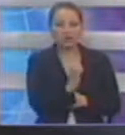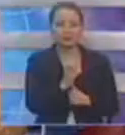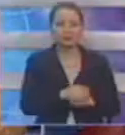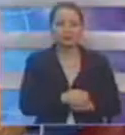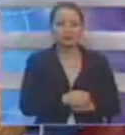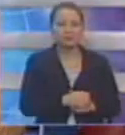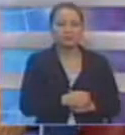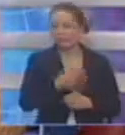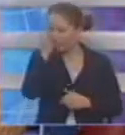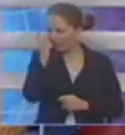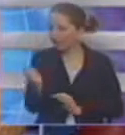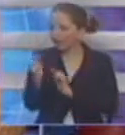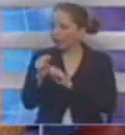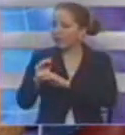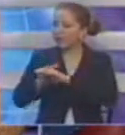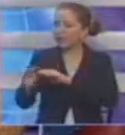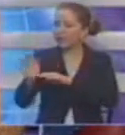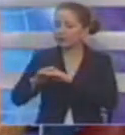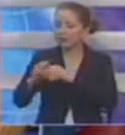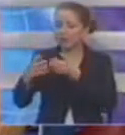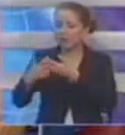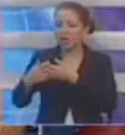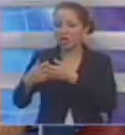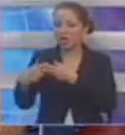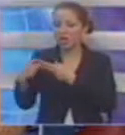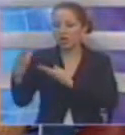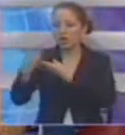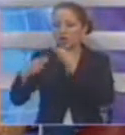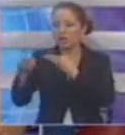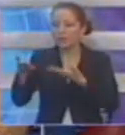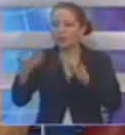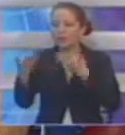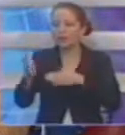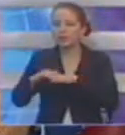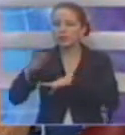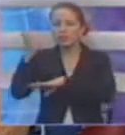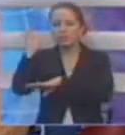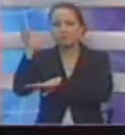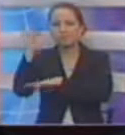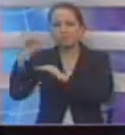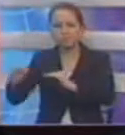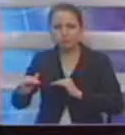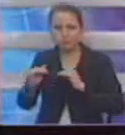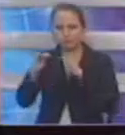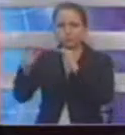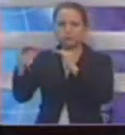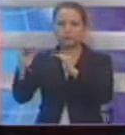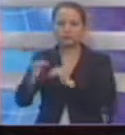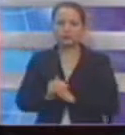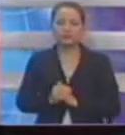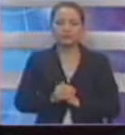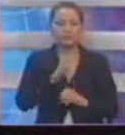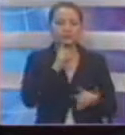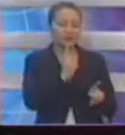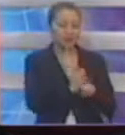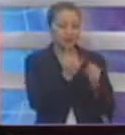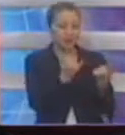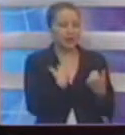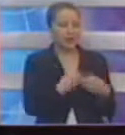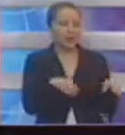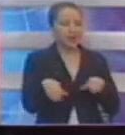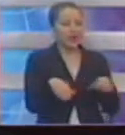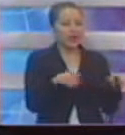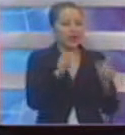viene acá por una invitación de la Cámara de Comercio de Guayaquil a una conferencia magistral. Vengo a dar dentro de lo que es, son las actividades